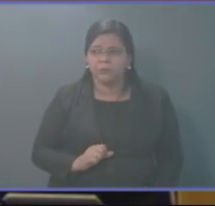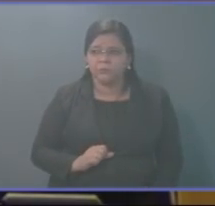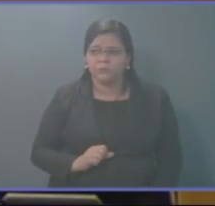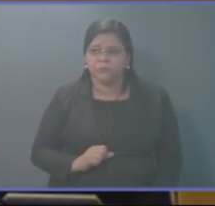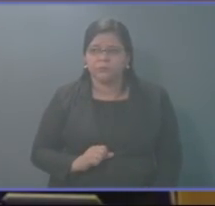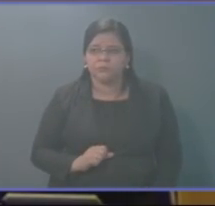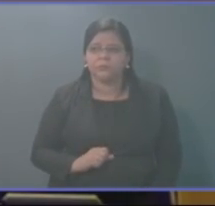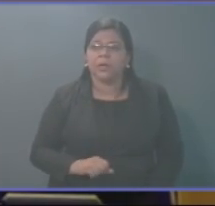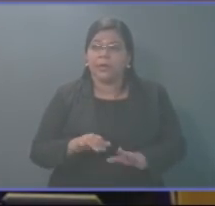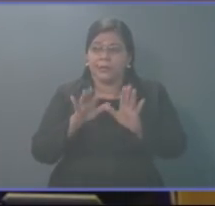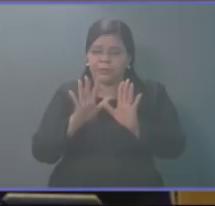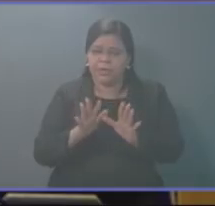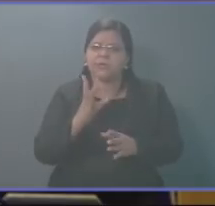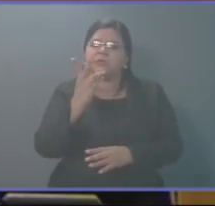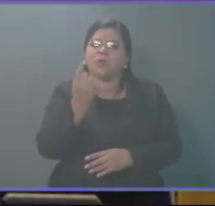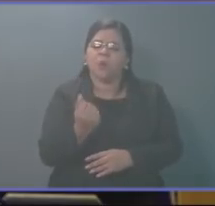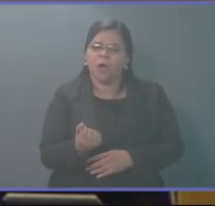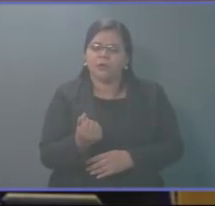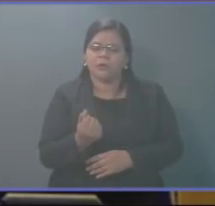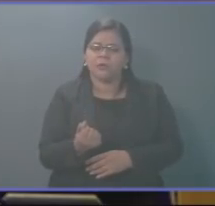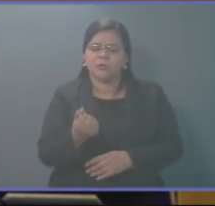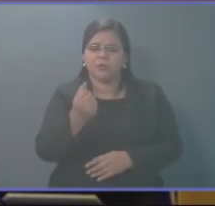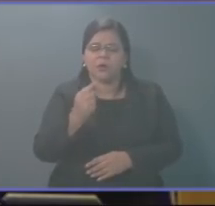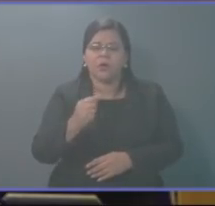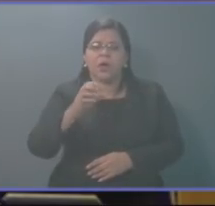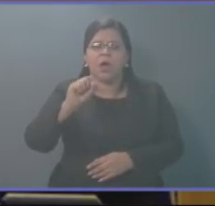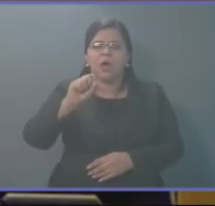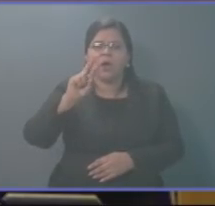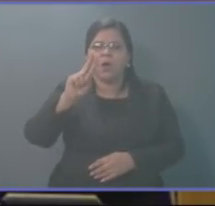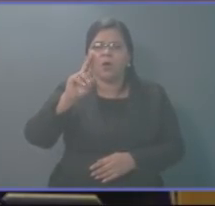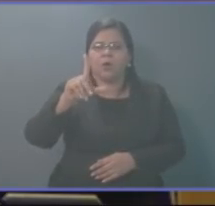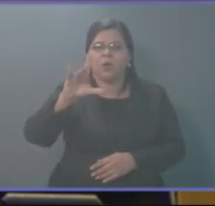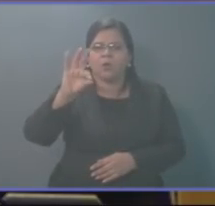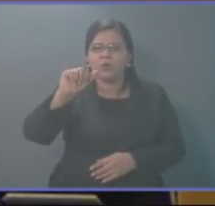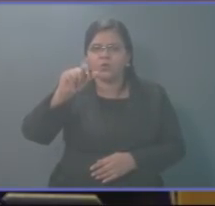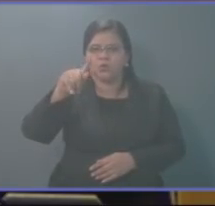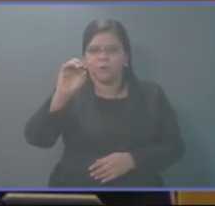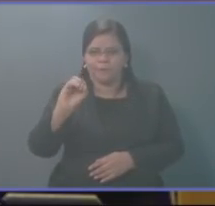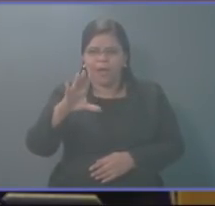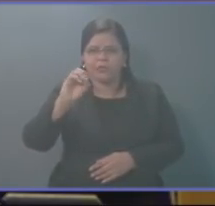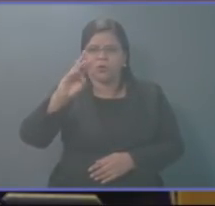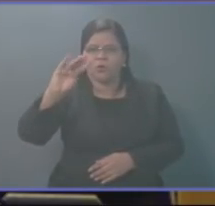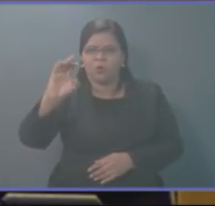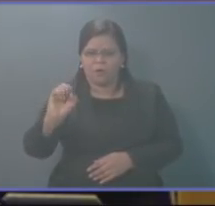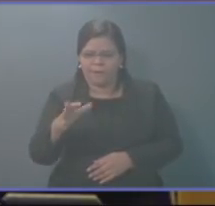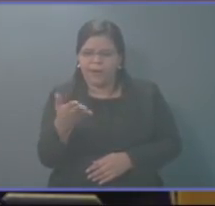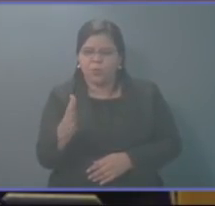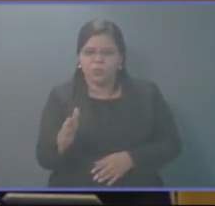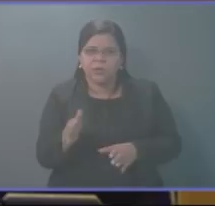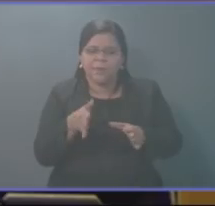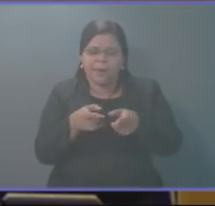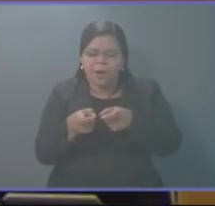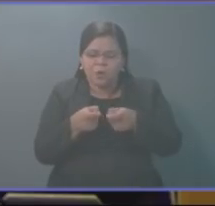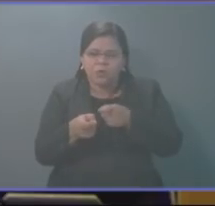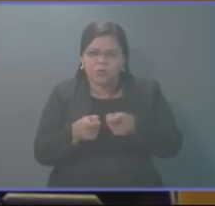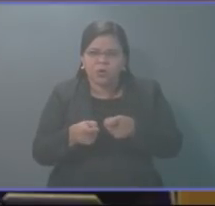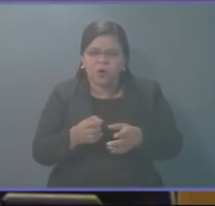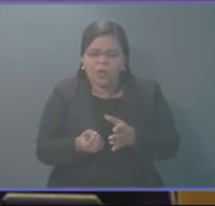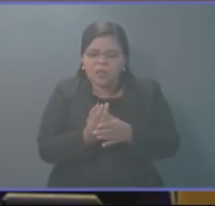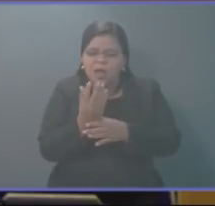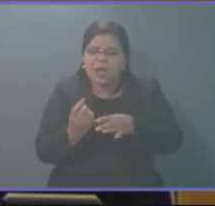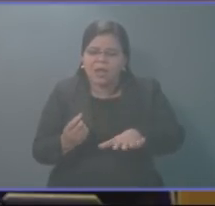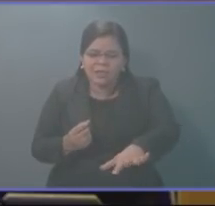10. ¿Cuáles son las cantidades de sulfato de cobre que se está utilizando para el control de algas? ¿Cuáles son